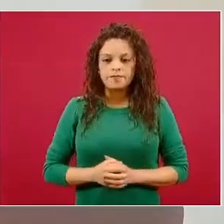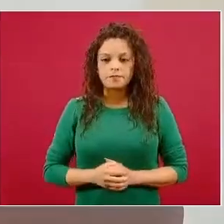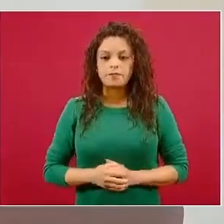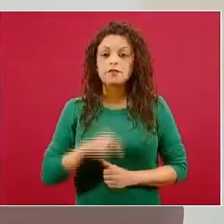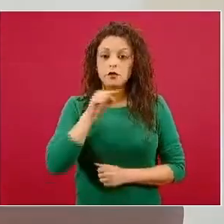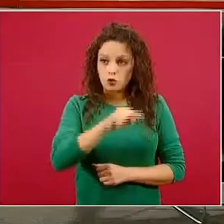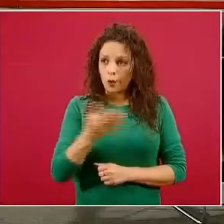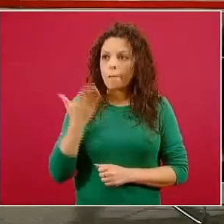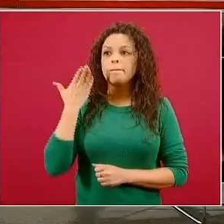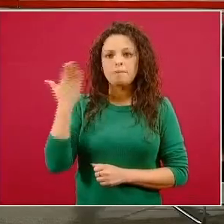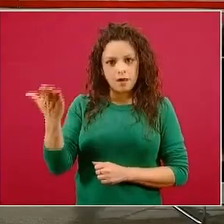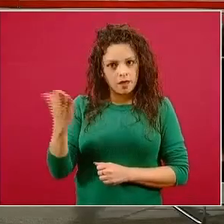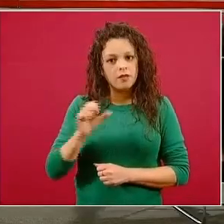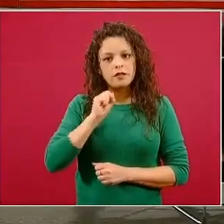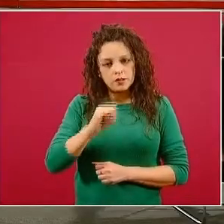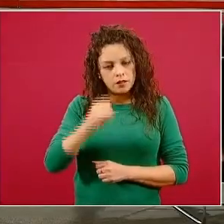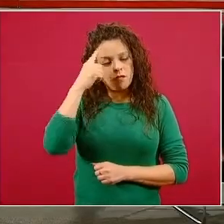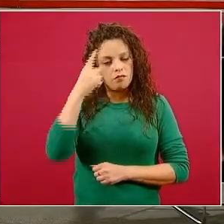solicitar esta, y